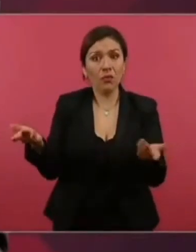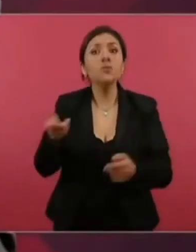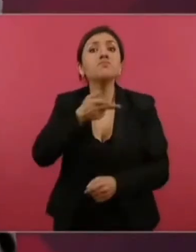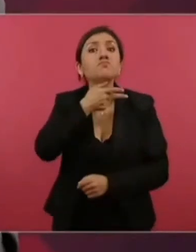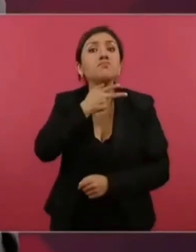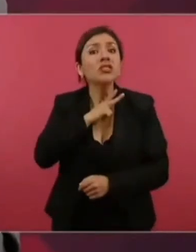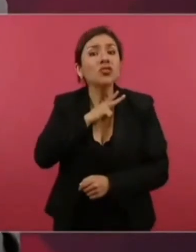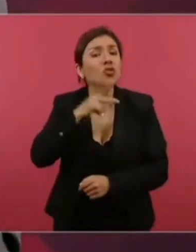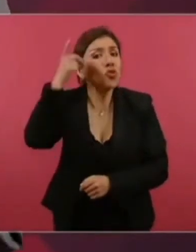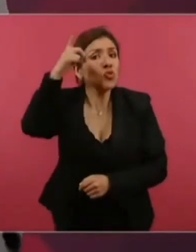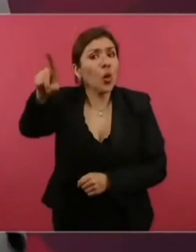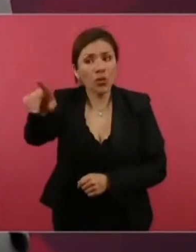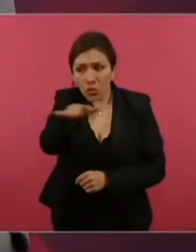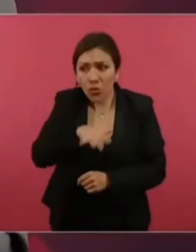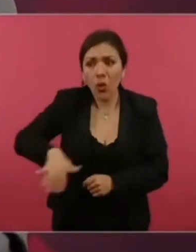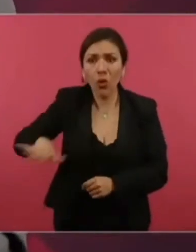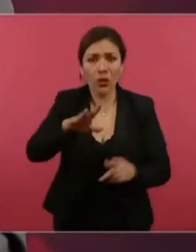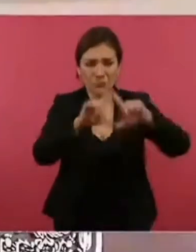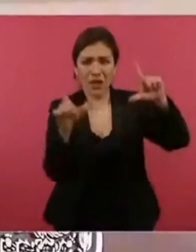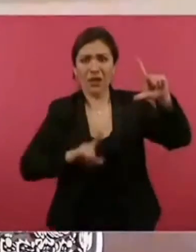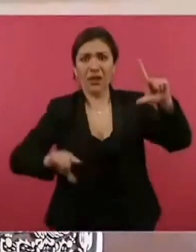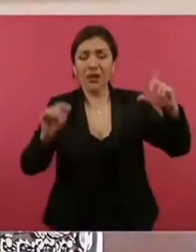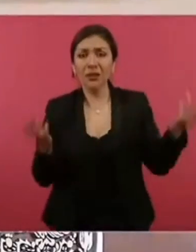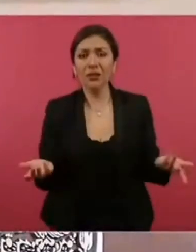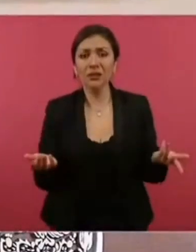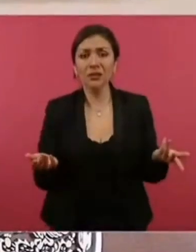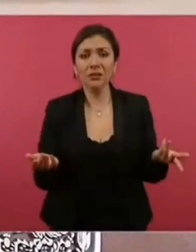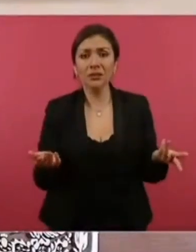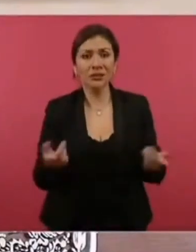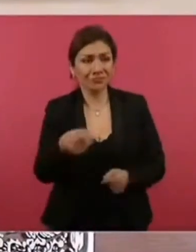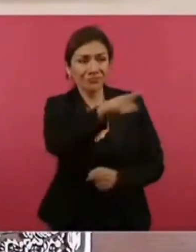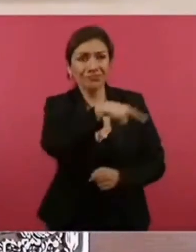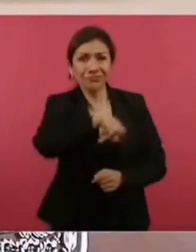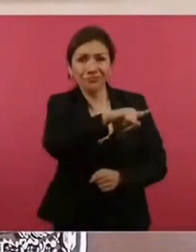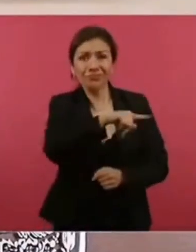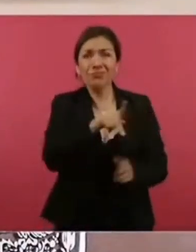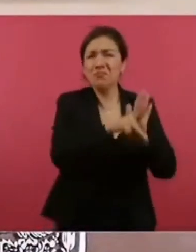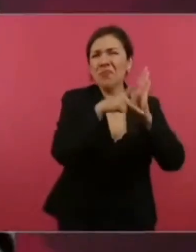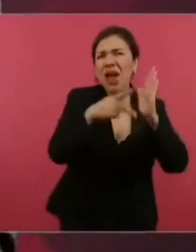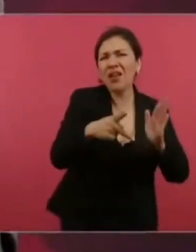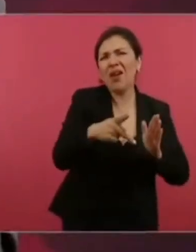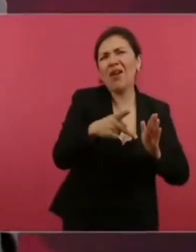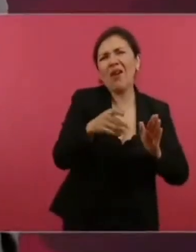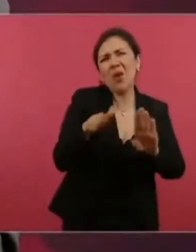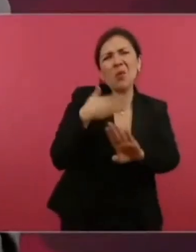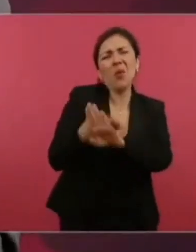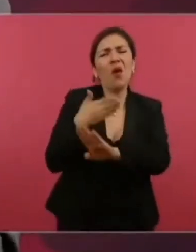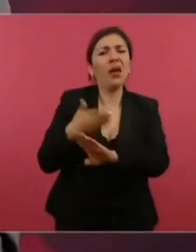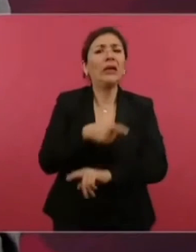nación, y ellos nunca han querido eso.